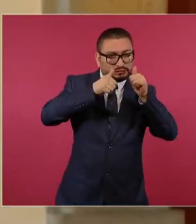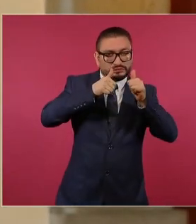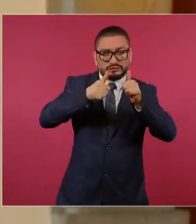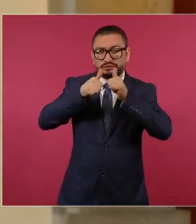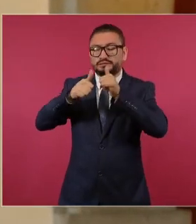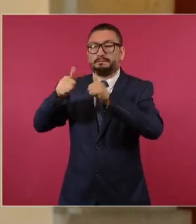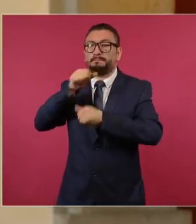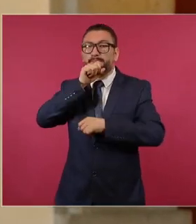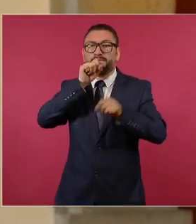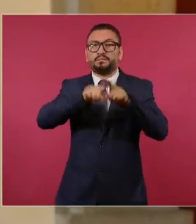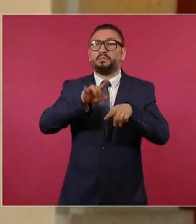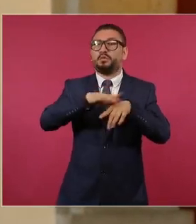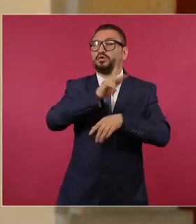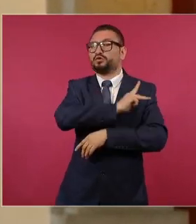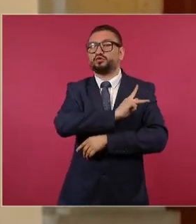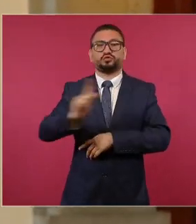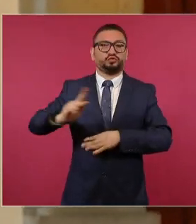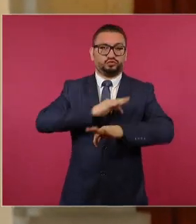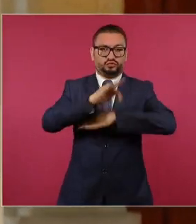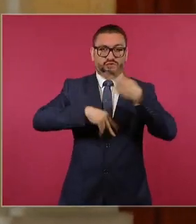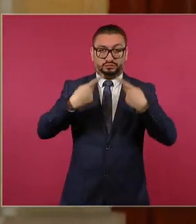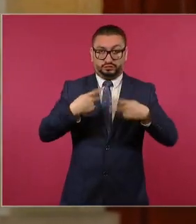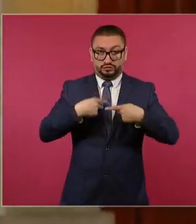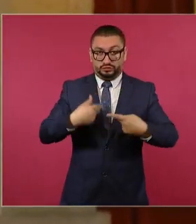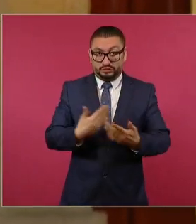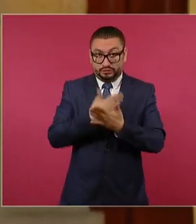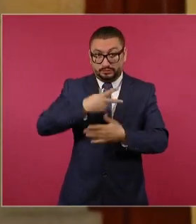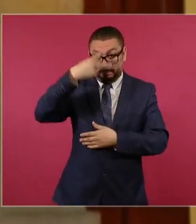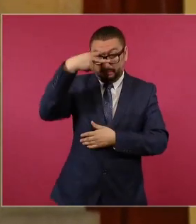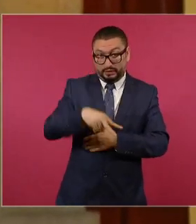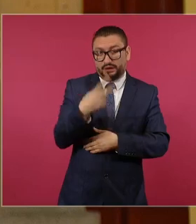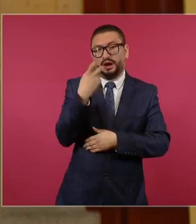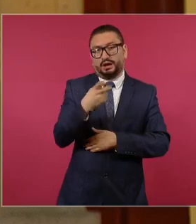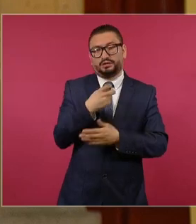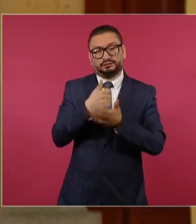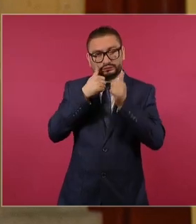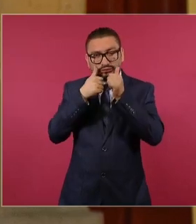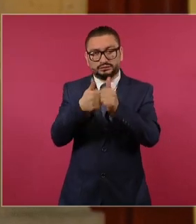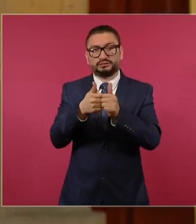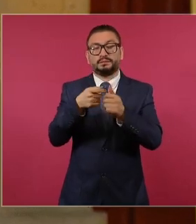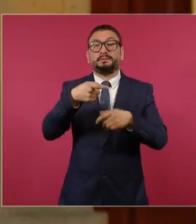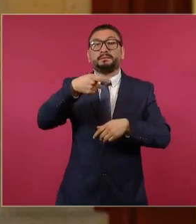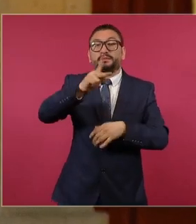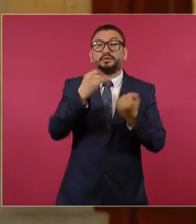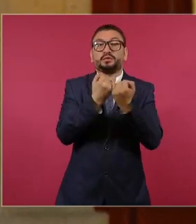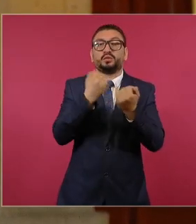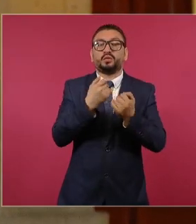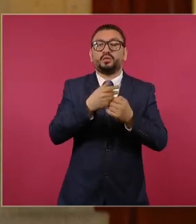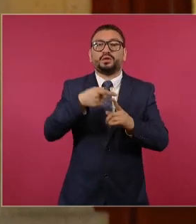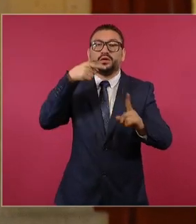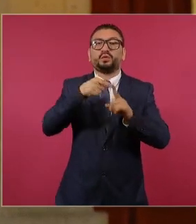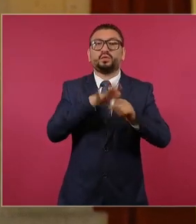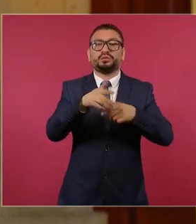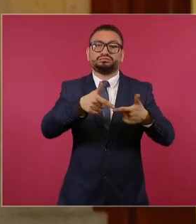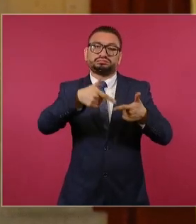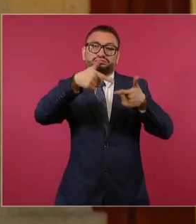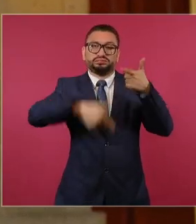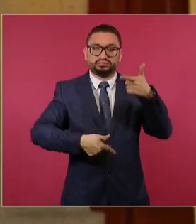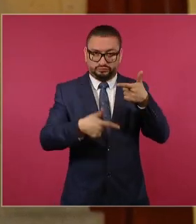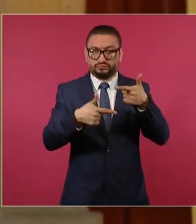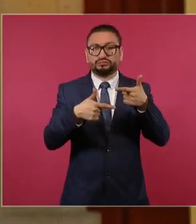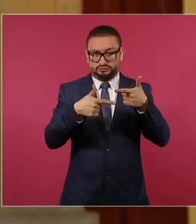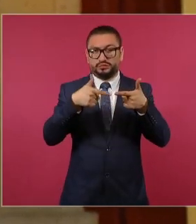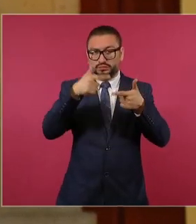las personas por el simple hecho de ser mexicano o mexicano, pero también el enfoque preventivo, es decir, un enfoque sí en